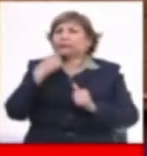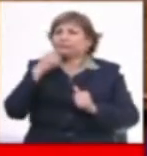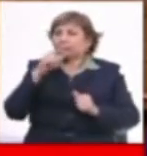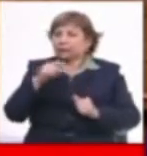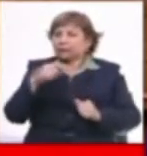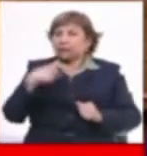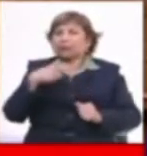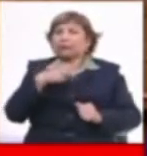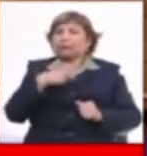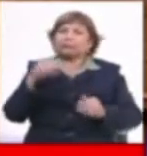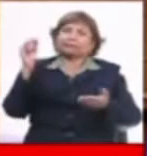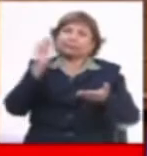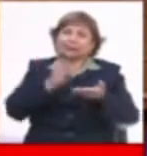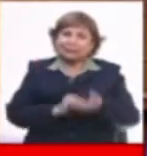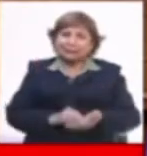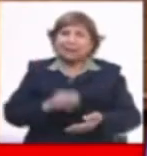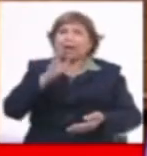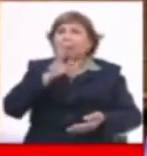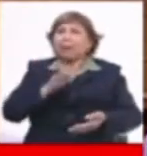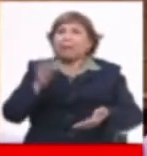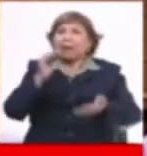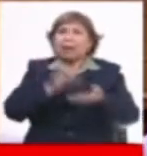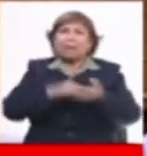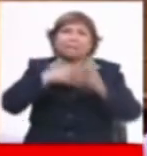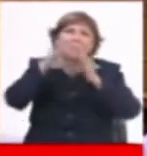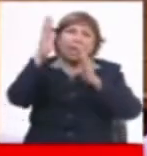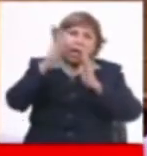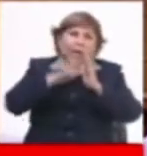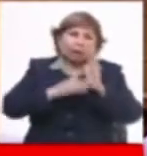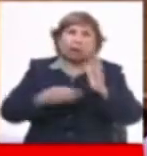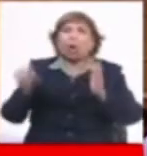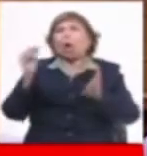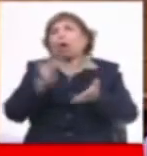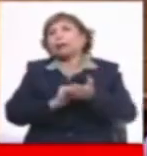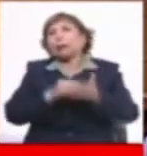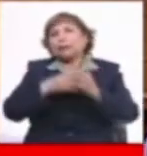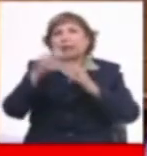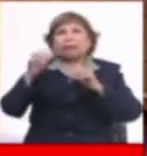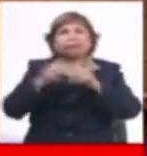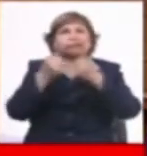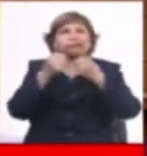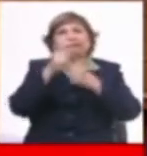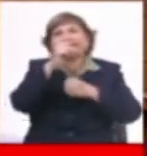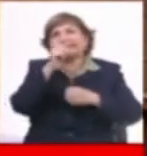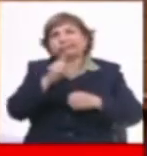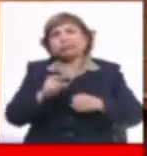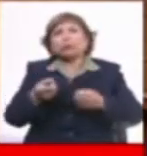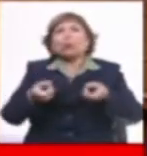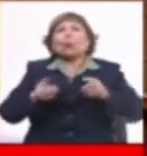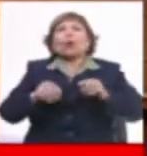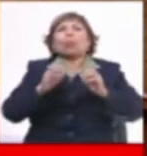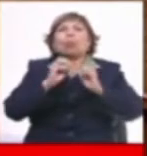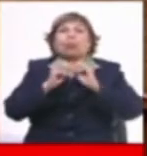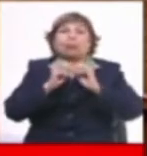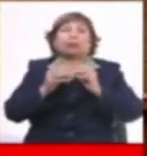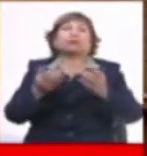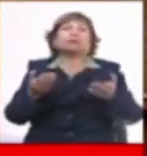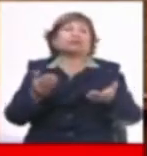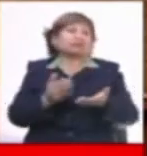estamos pintando y repintando palet paredes malogradas y cuando vamos a resolver ese problema